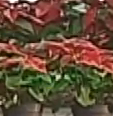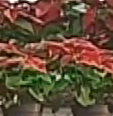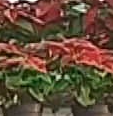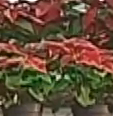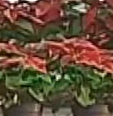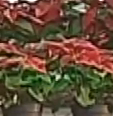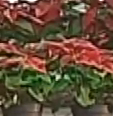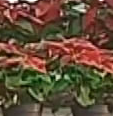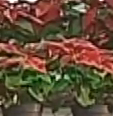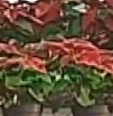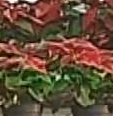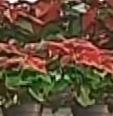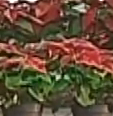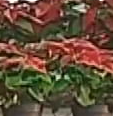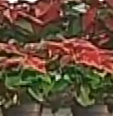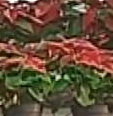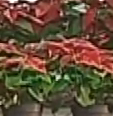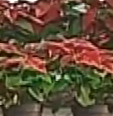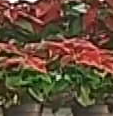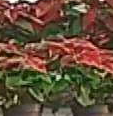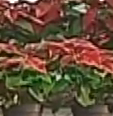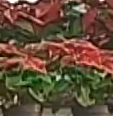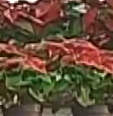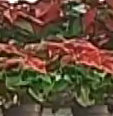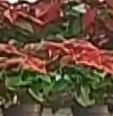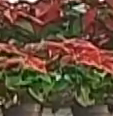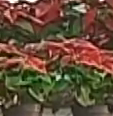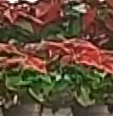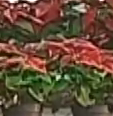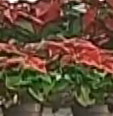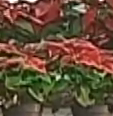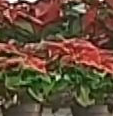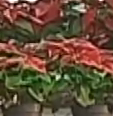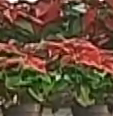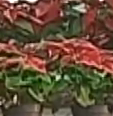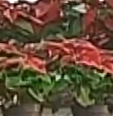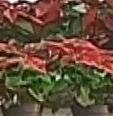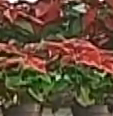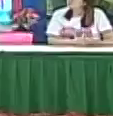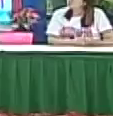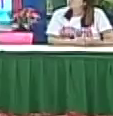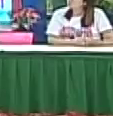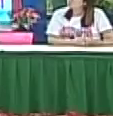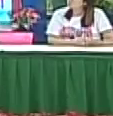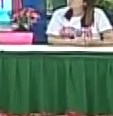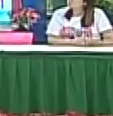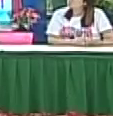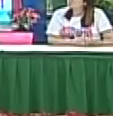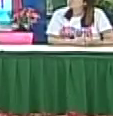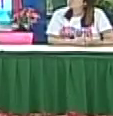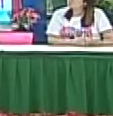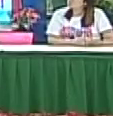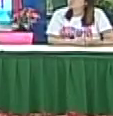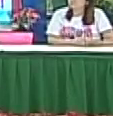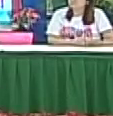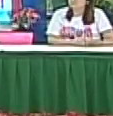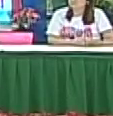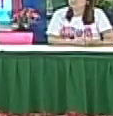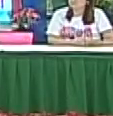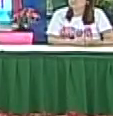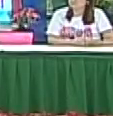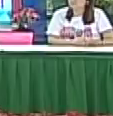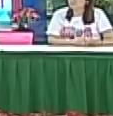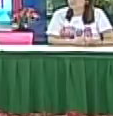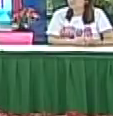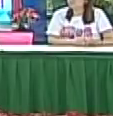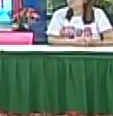apenas 6 meses, haber incorporado 450 mil jóvenes al trabajo y al estudio.